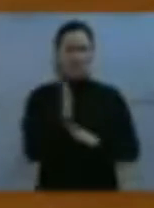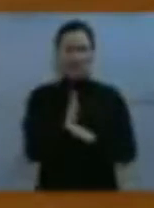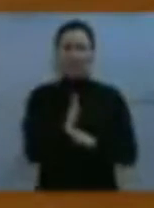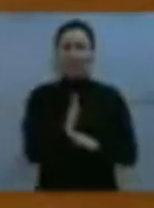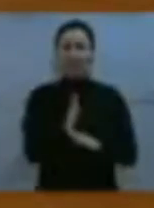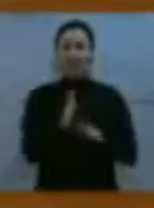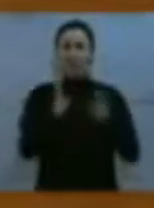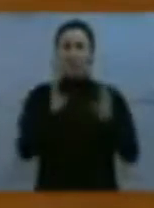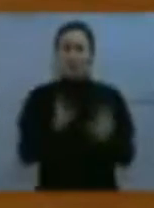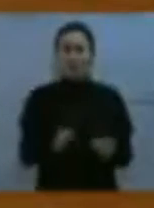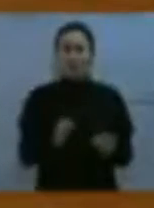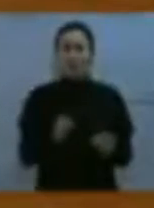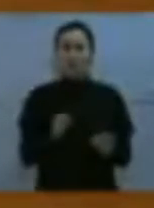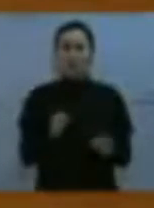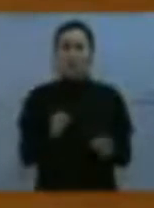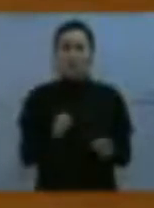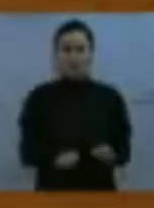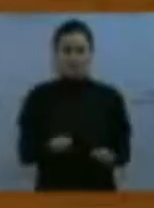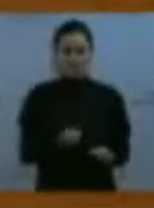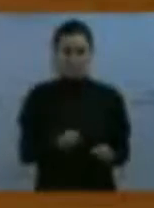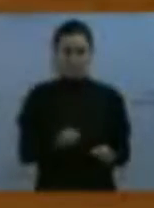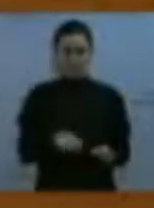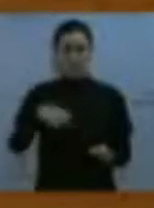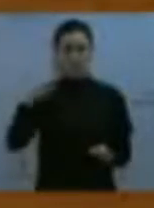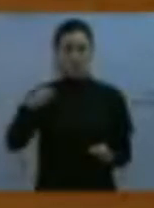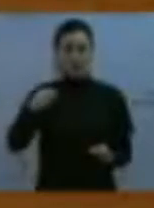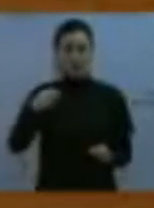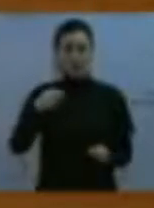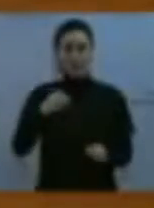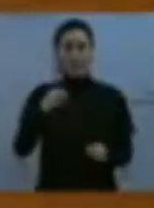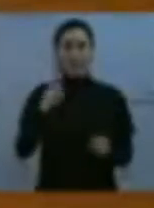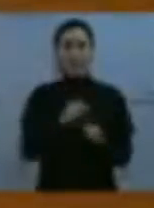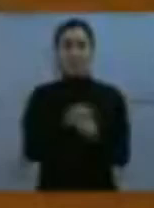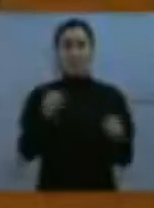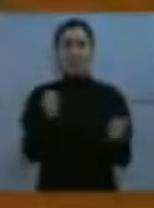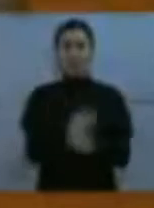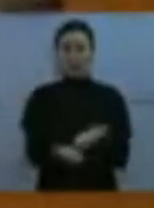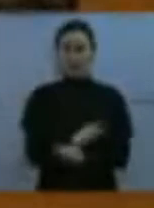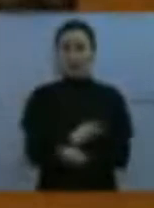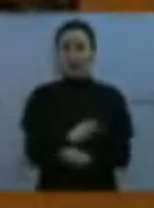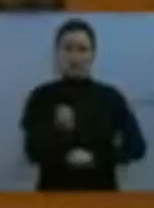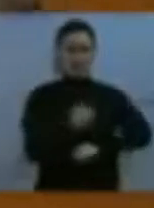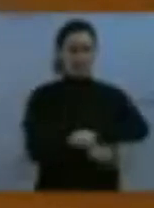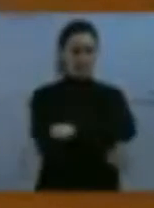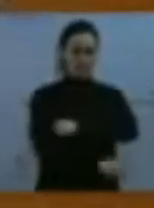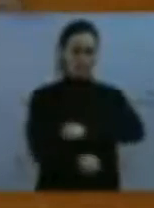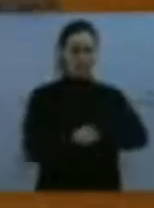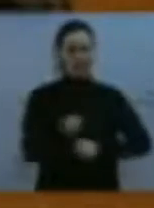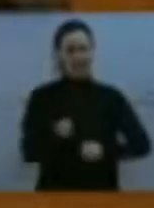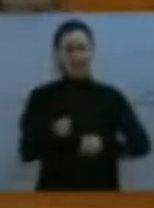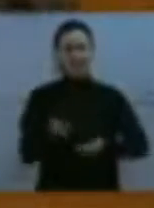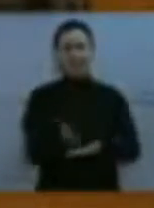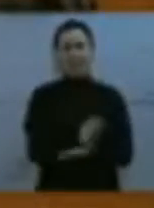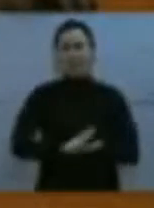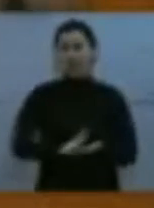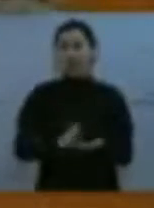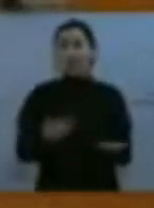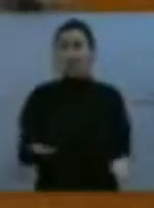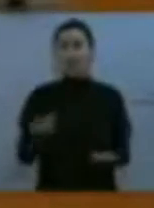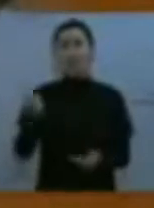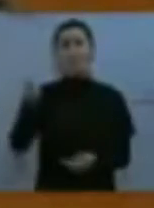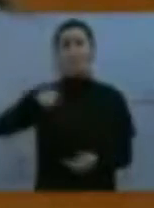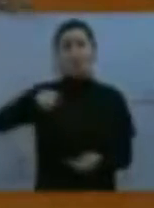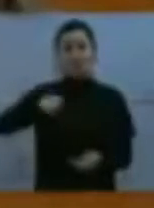Y eso deben saber los pensionistas asturianos y, desde luego, el conjunto de los pensionistas españoles, que pone en